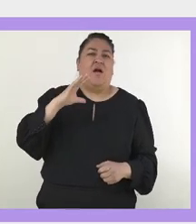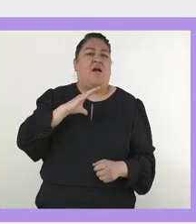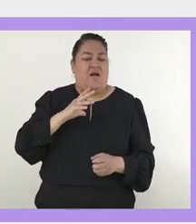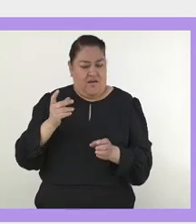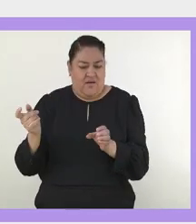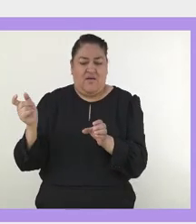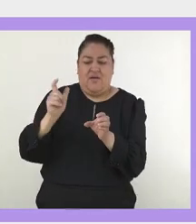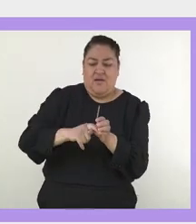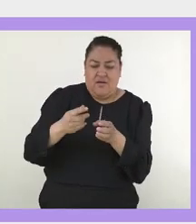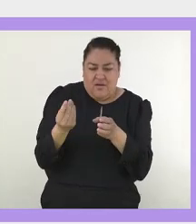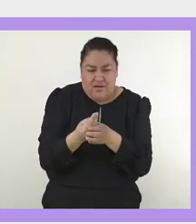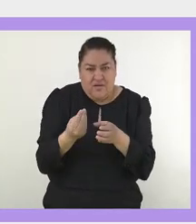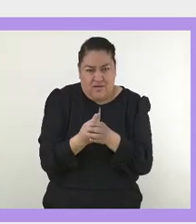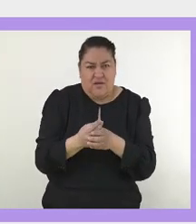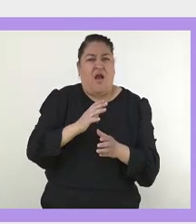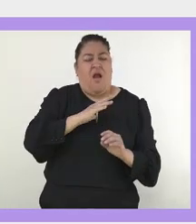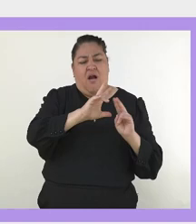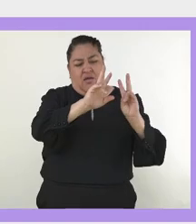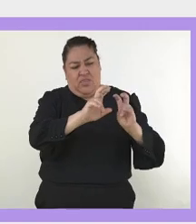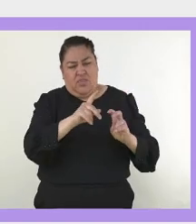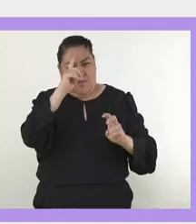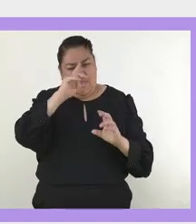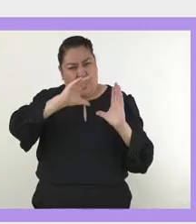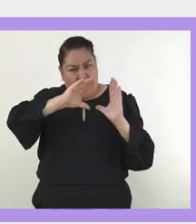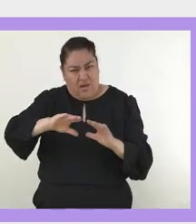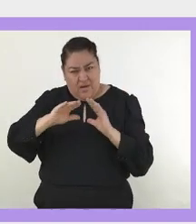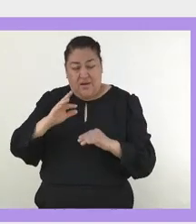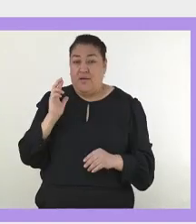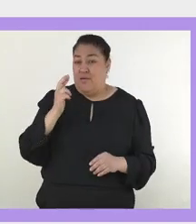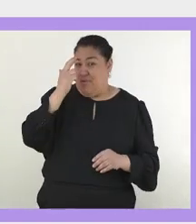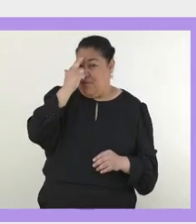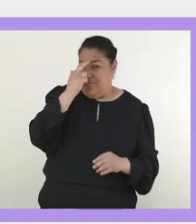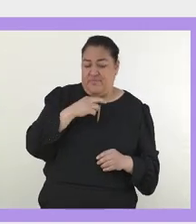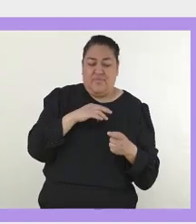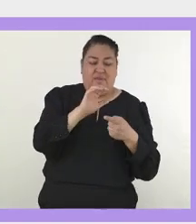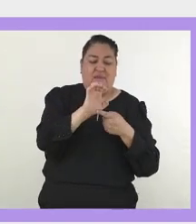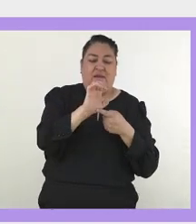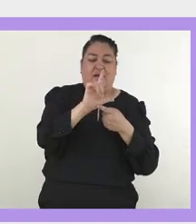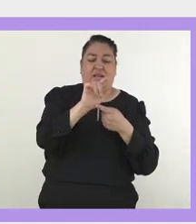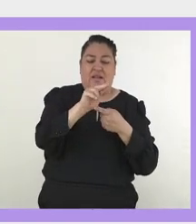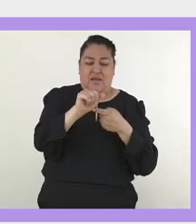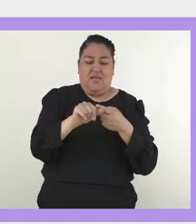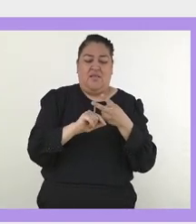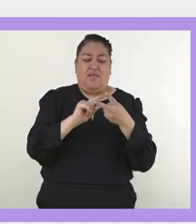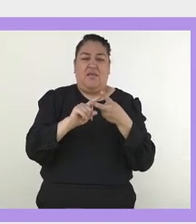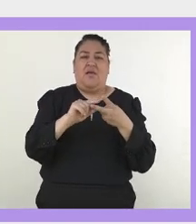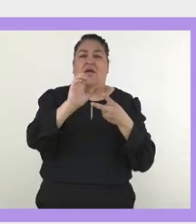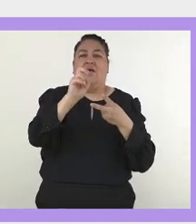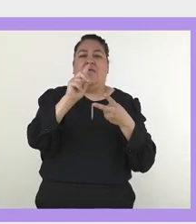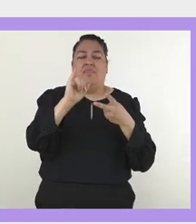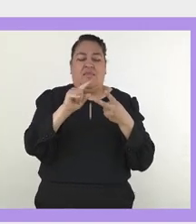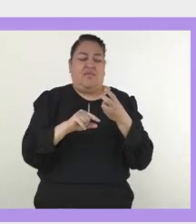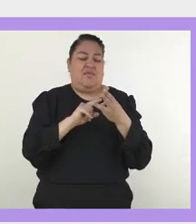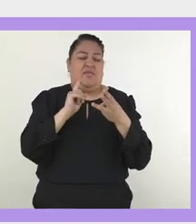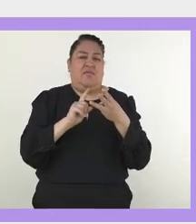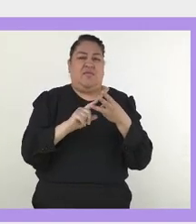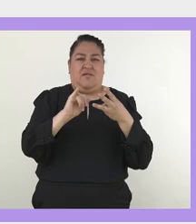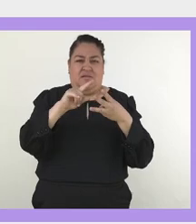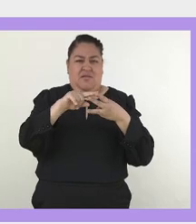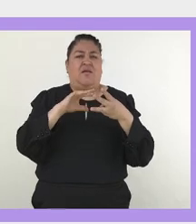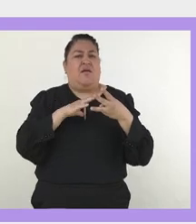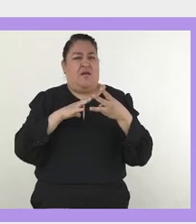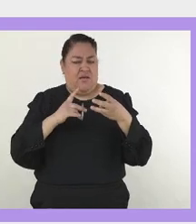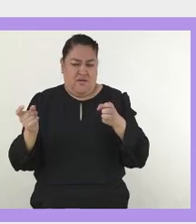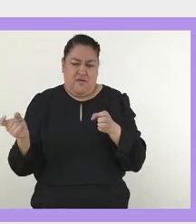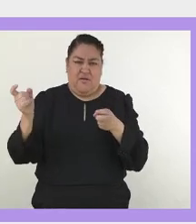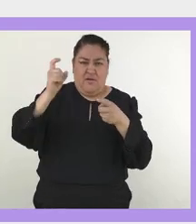capacitación y los programas de Elena o el endit o sea hoy en free también o sea Hay posibilidad de que